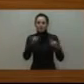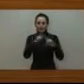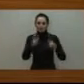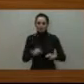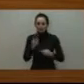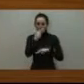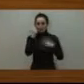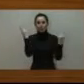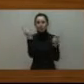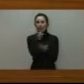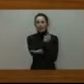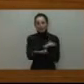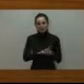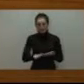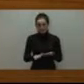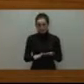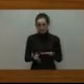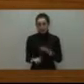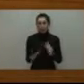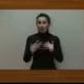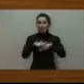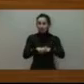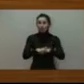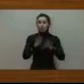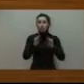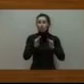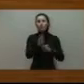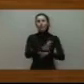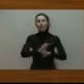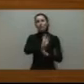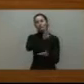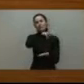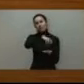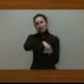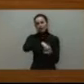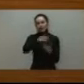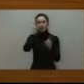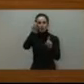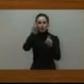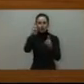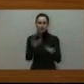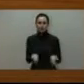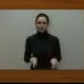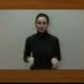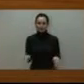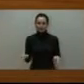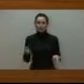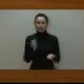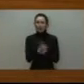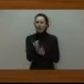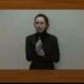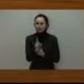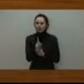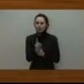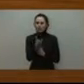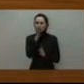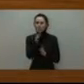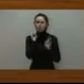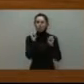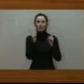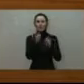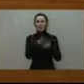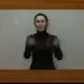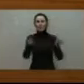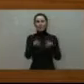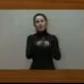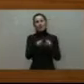pública y gratuita, integrándose en la Consejería de Educación. Y no apostamos por ello no solo por una cuestión de que